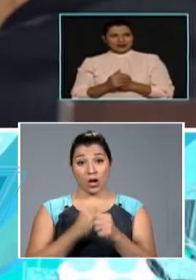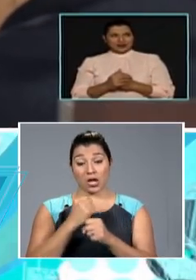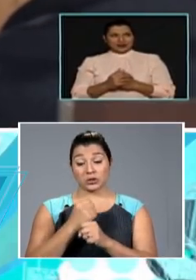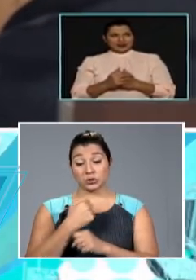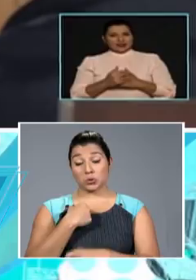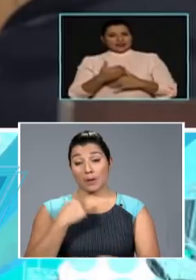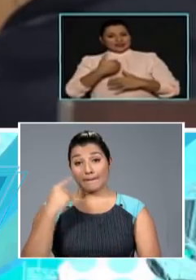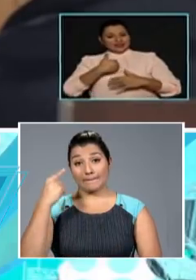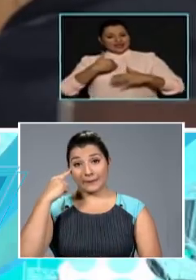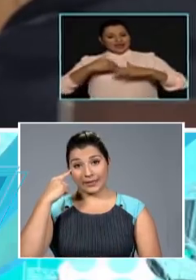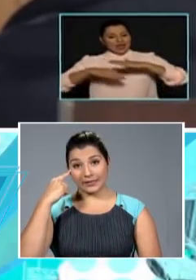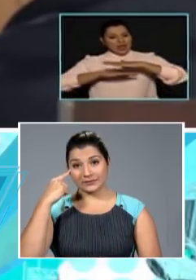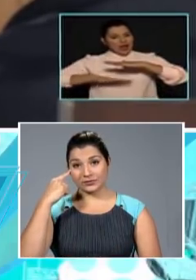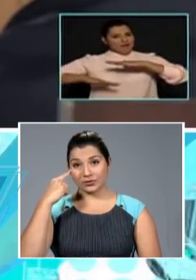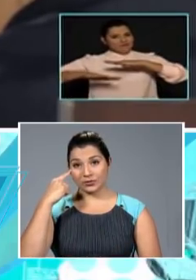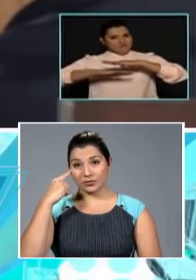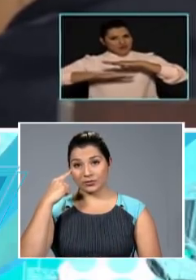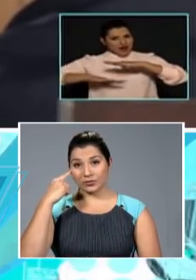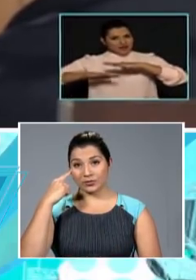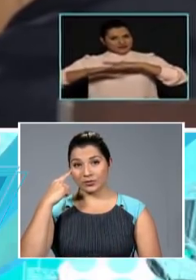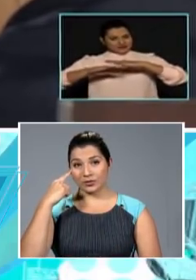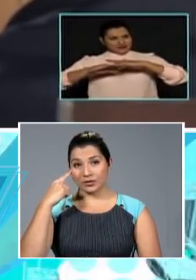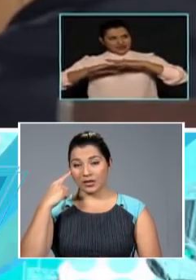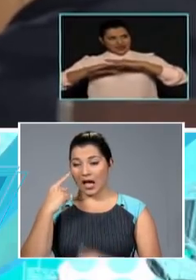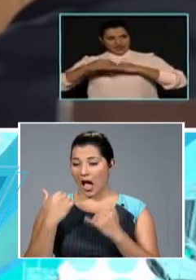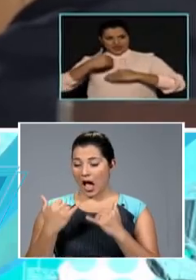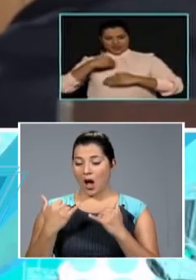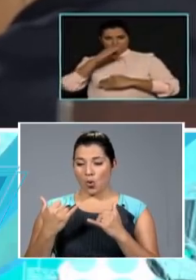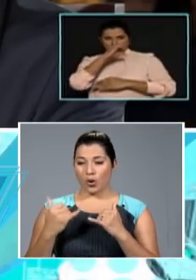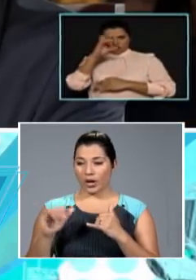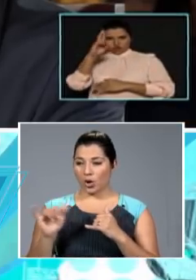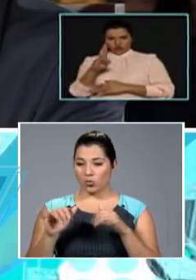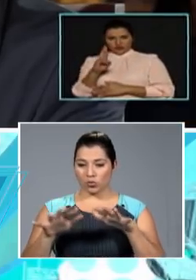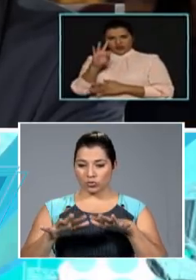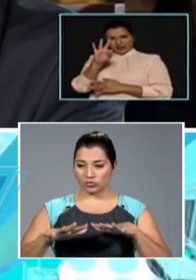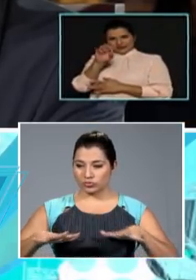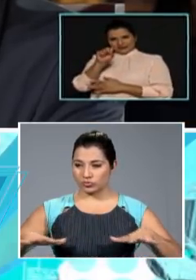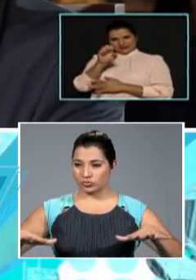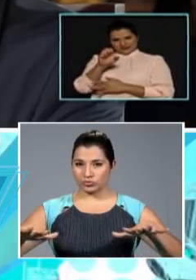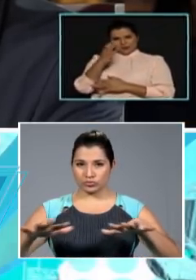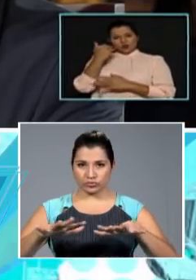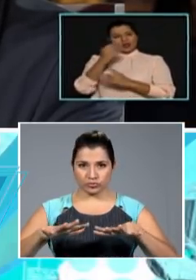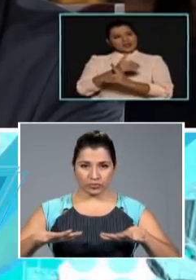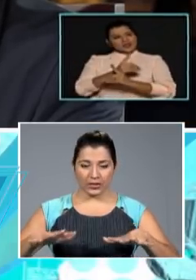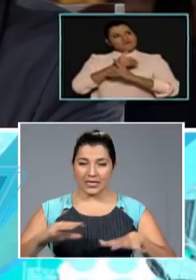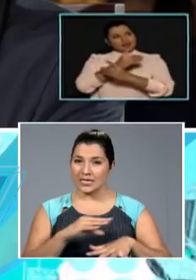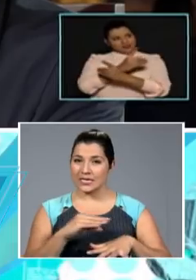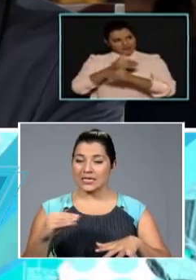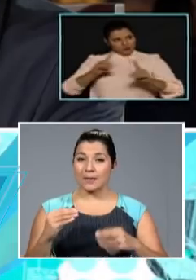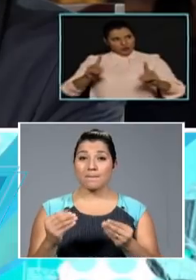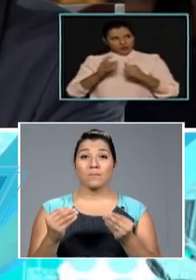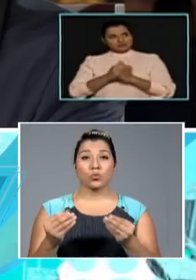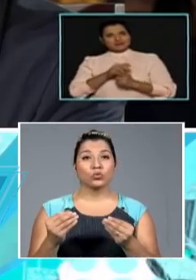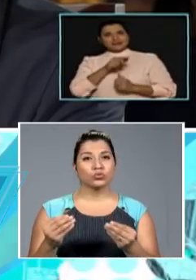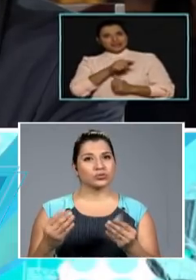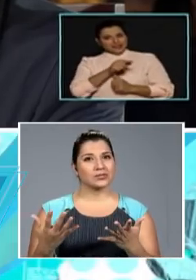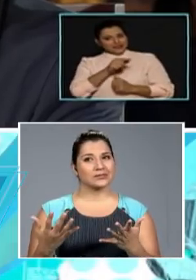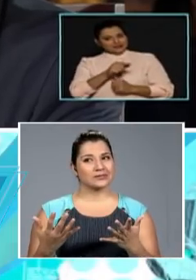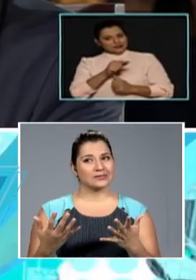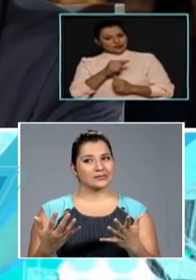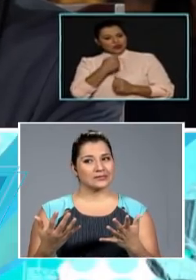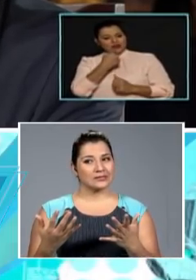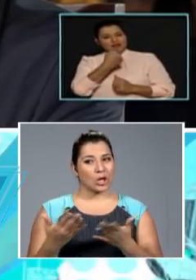diría que hay una atmósfera y una serie de señales que indican que la cosa está muy